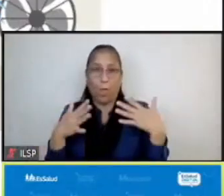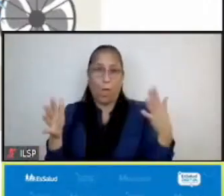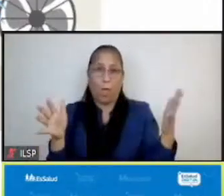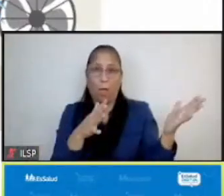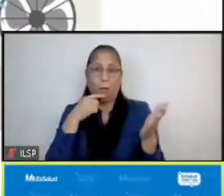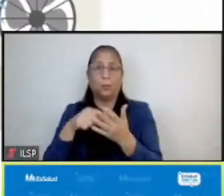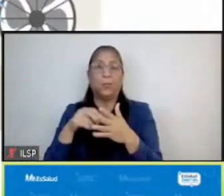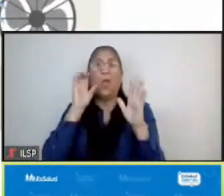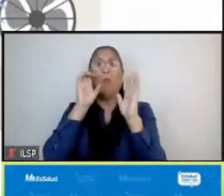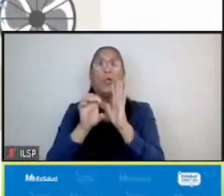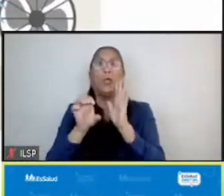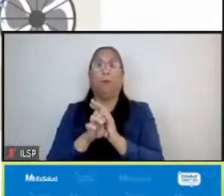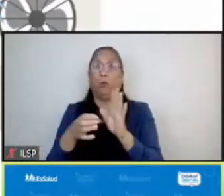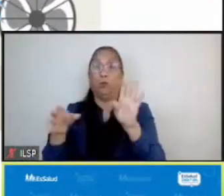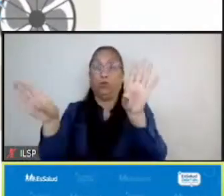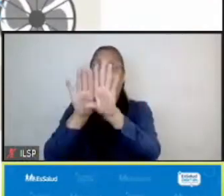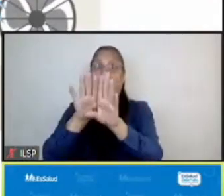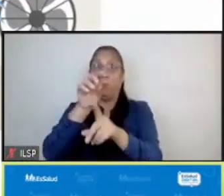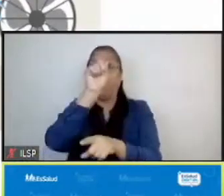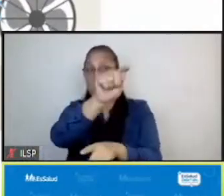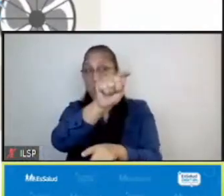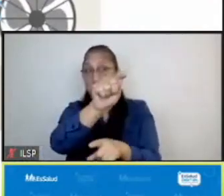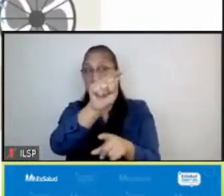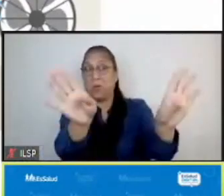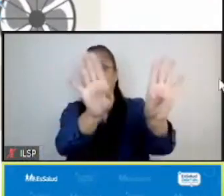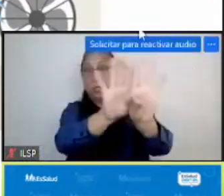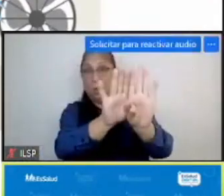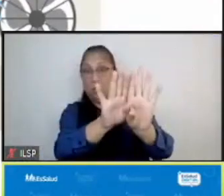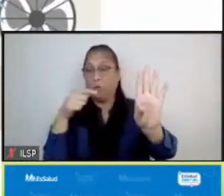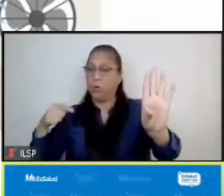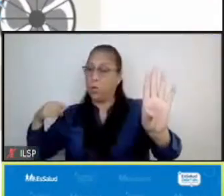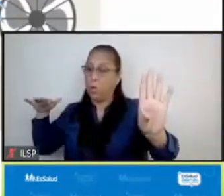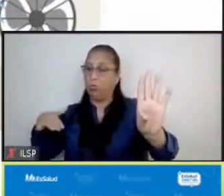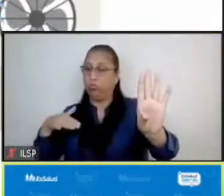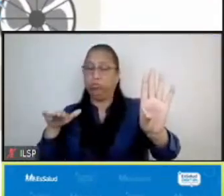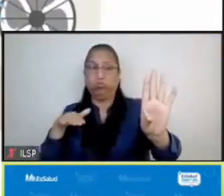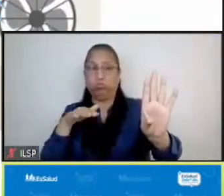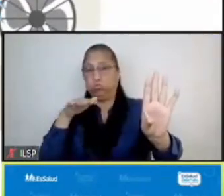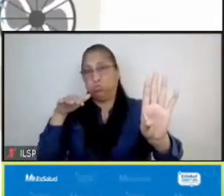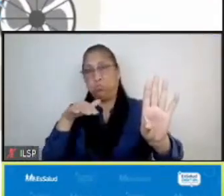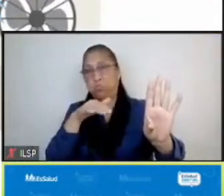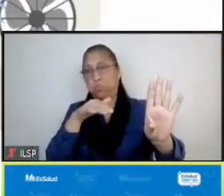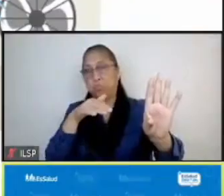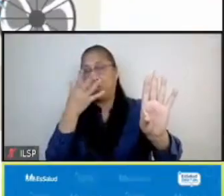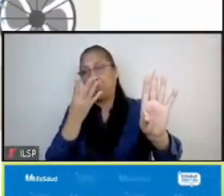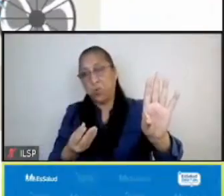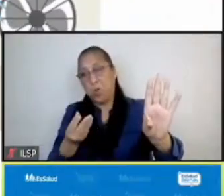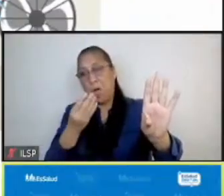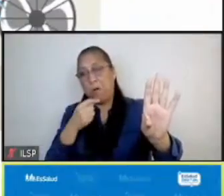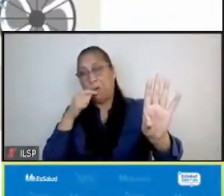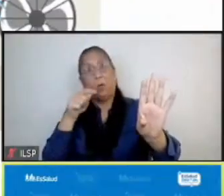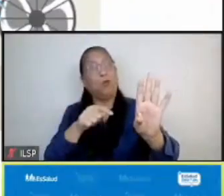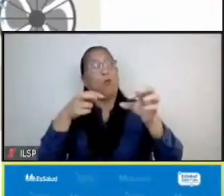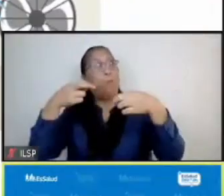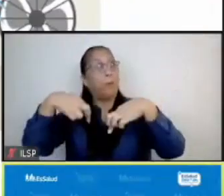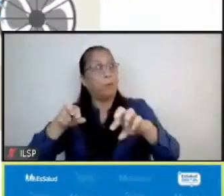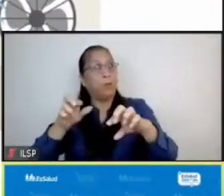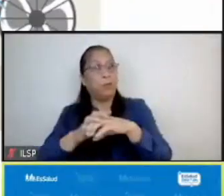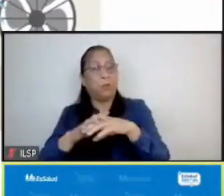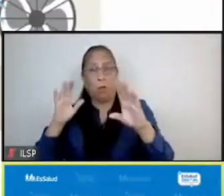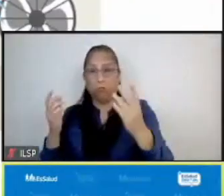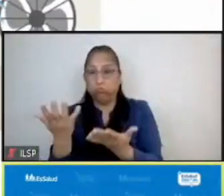cerramos esta que está arriba, la cerramos, el aire que va a entrar con menos, entre comillas, fuerza, y no va a permitir que se haga intercambio